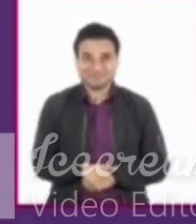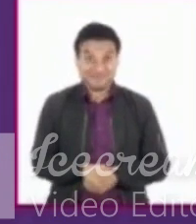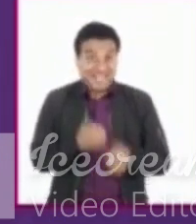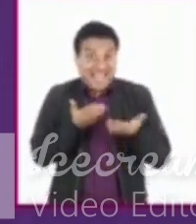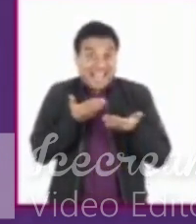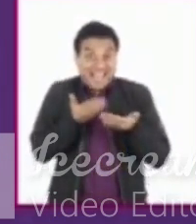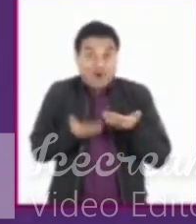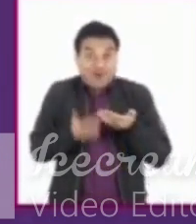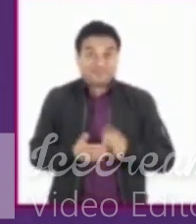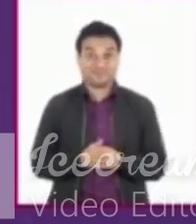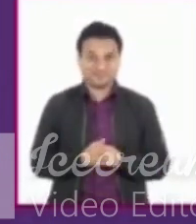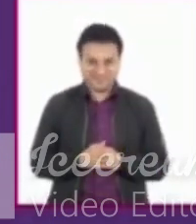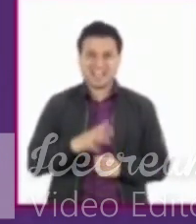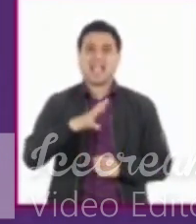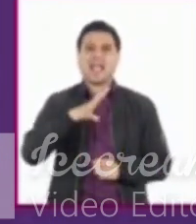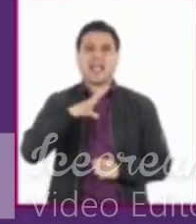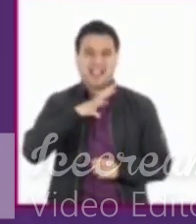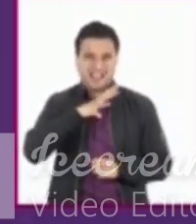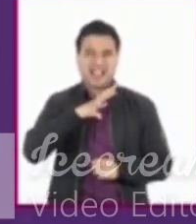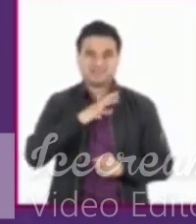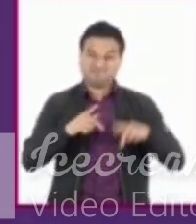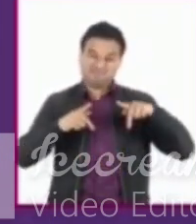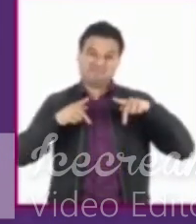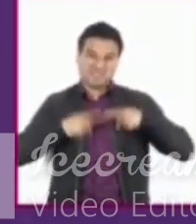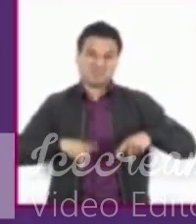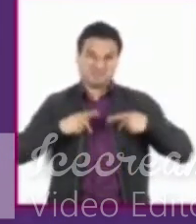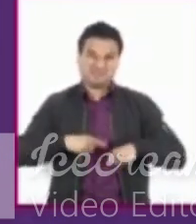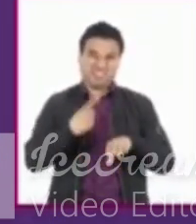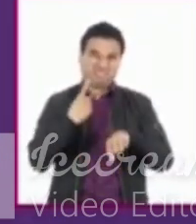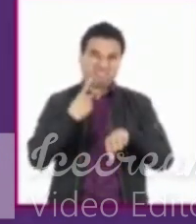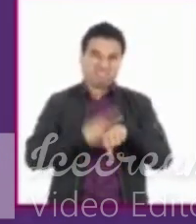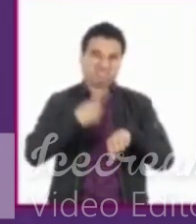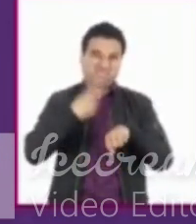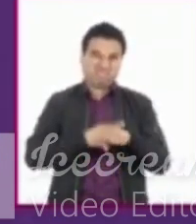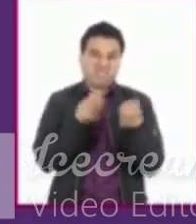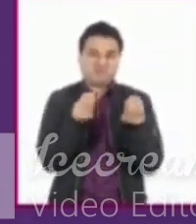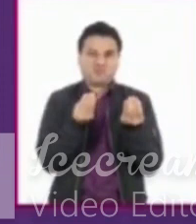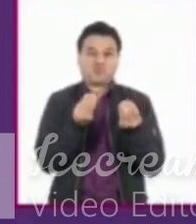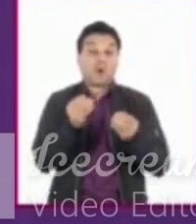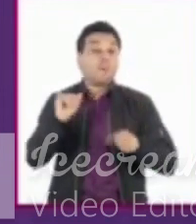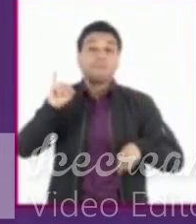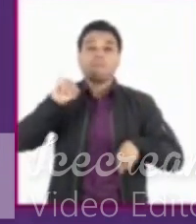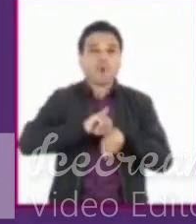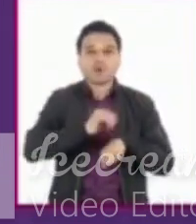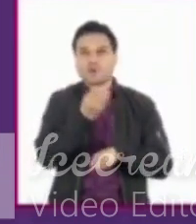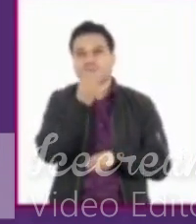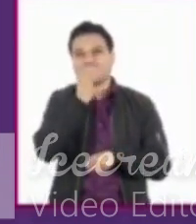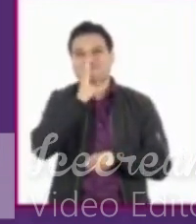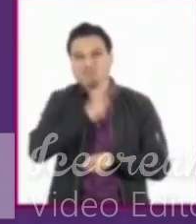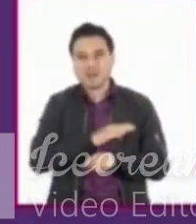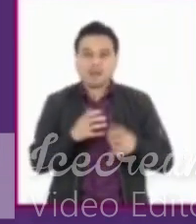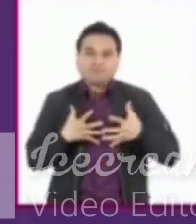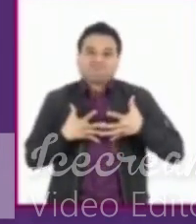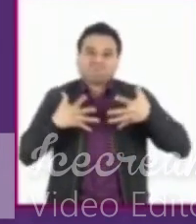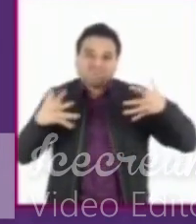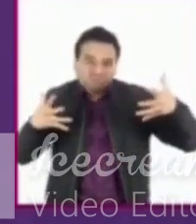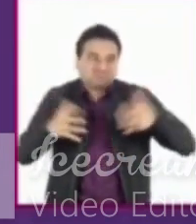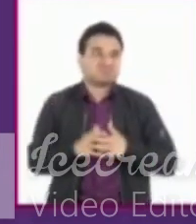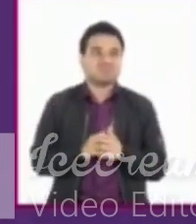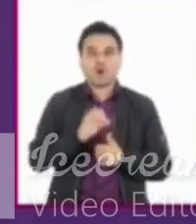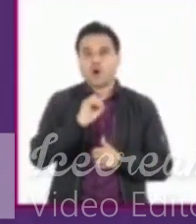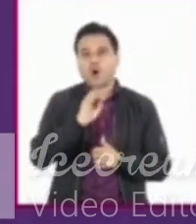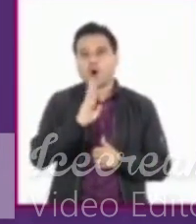Actualmente existen diversos padecimientos vinculados con una mala nutrición, como el sobrepeso, la obesidad,